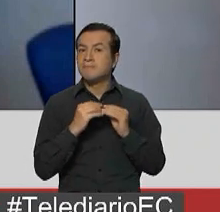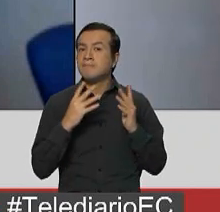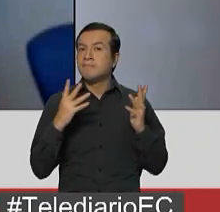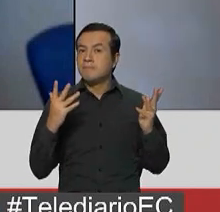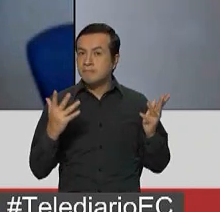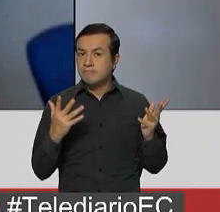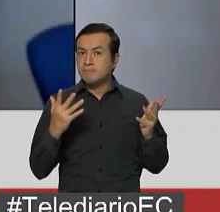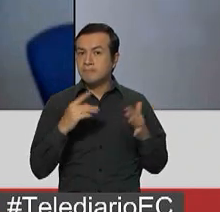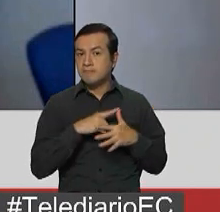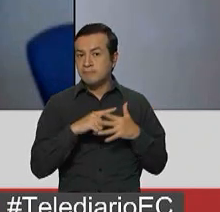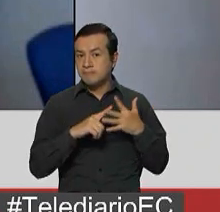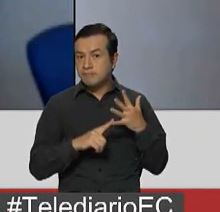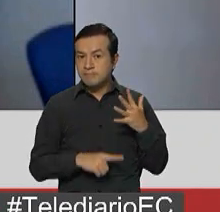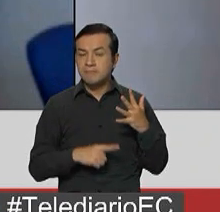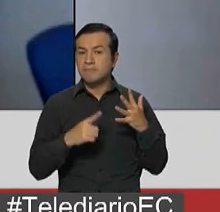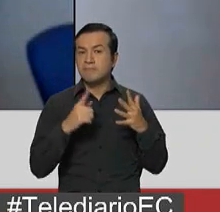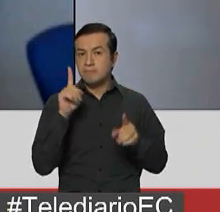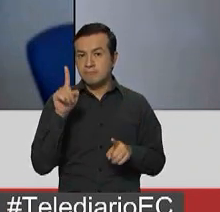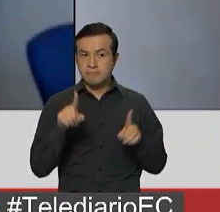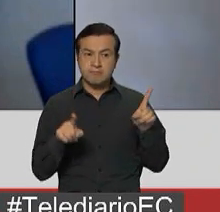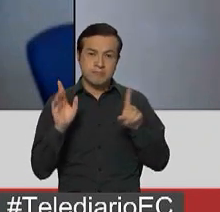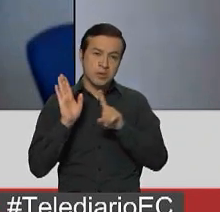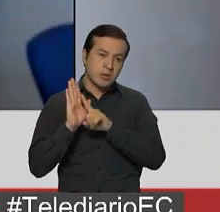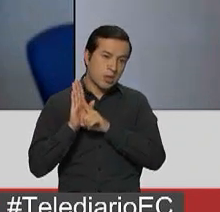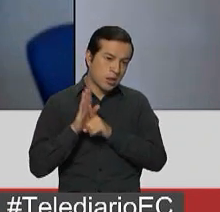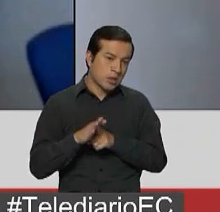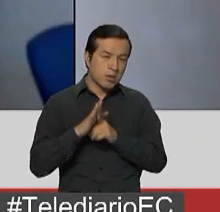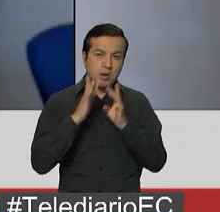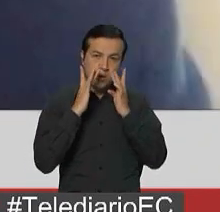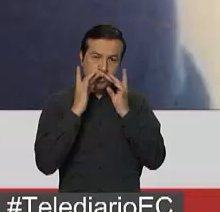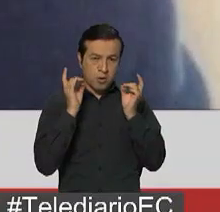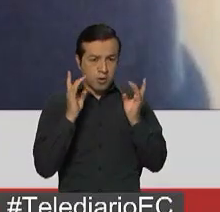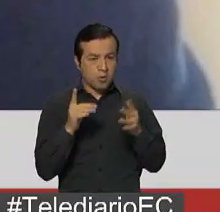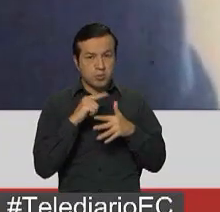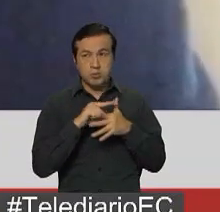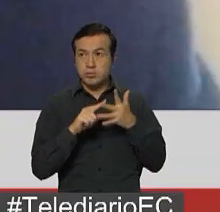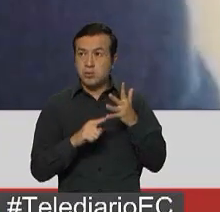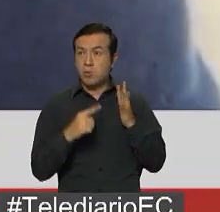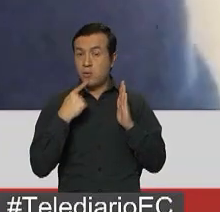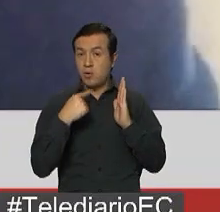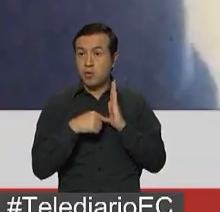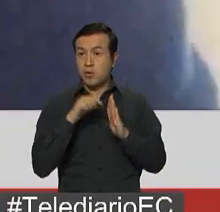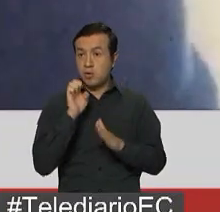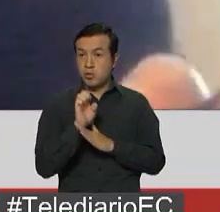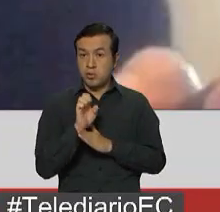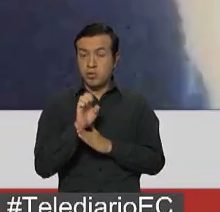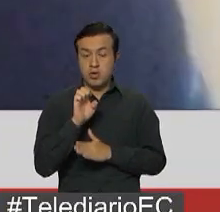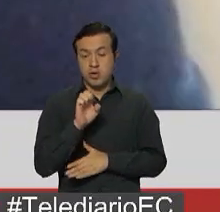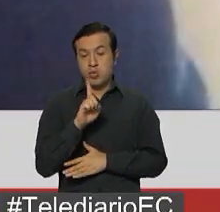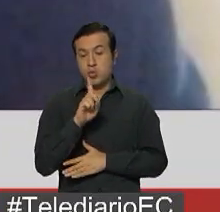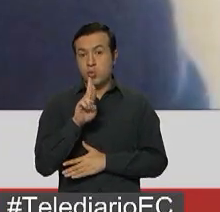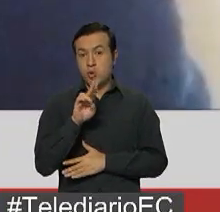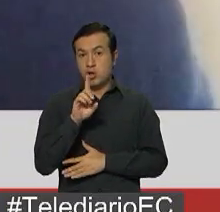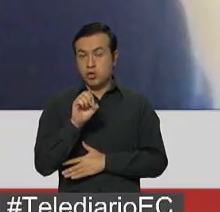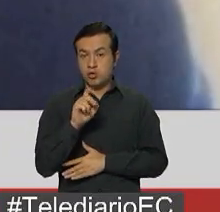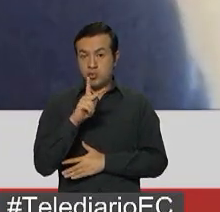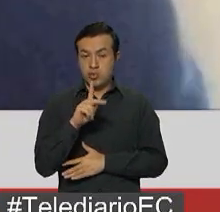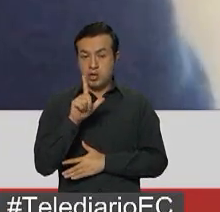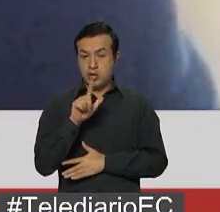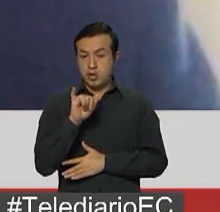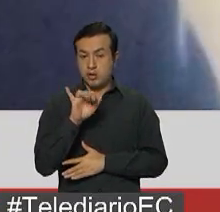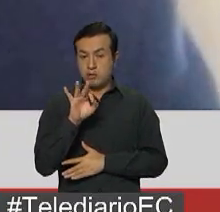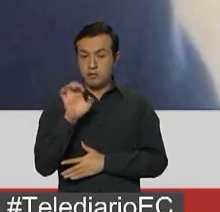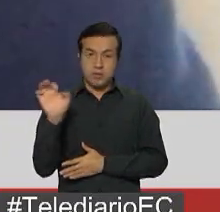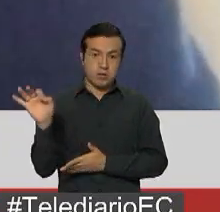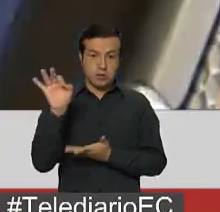palabra de odio de discriminación de racing en el caso de ecuador según eduardo califa representante del